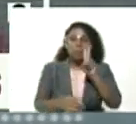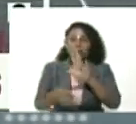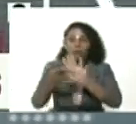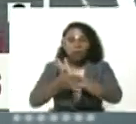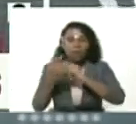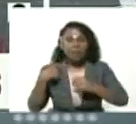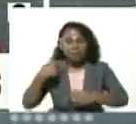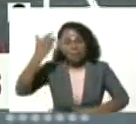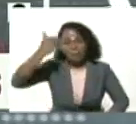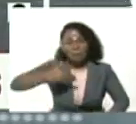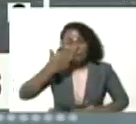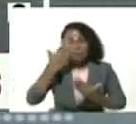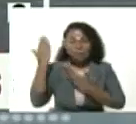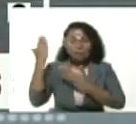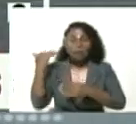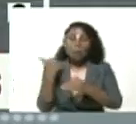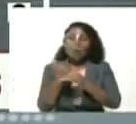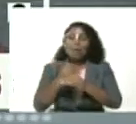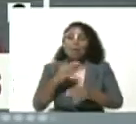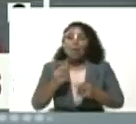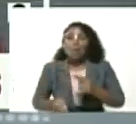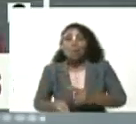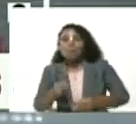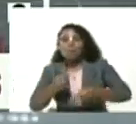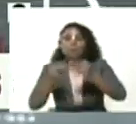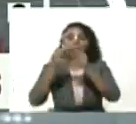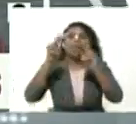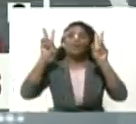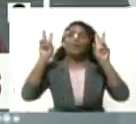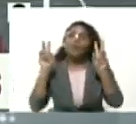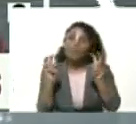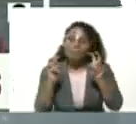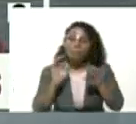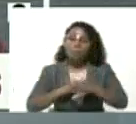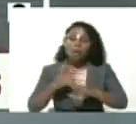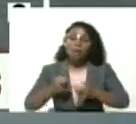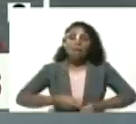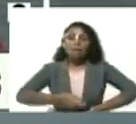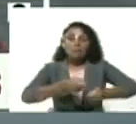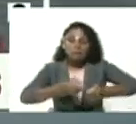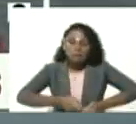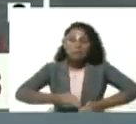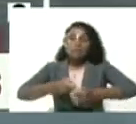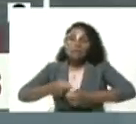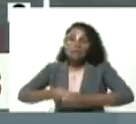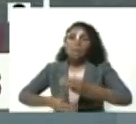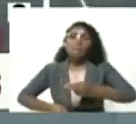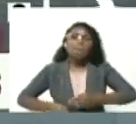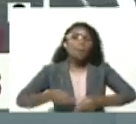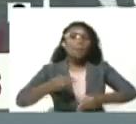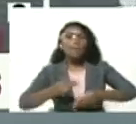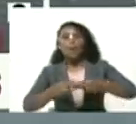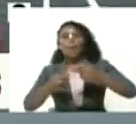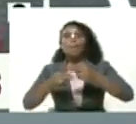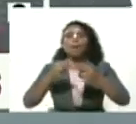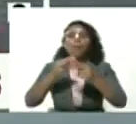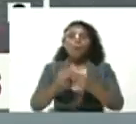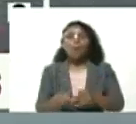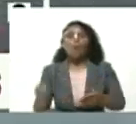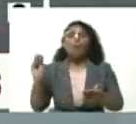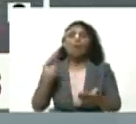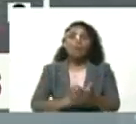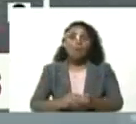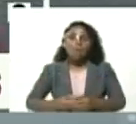las imágenes, y es casi construir una planta nueva, porque es limpiarla completa, reconstruirla, luego llenarla otra